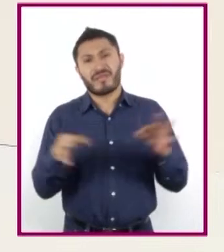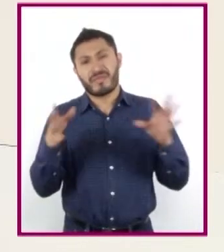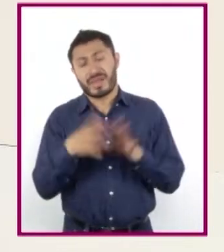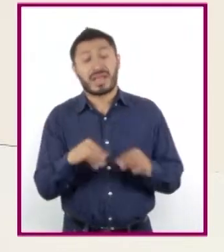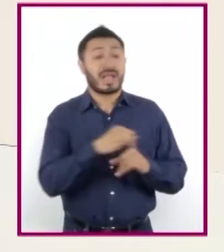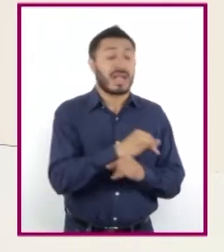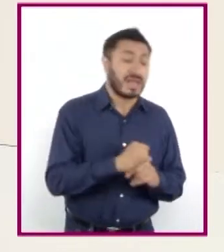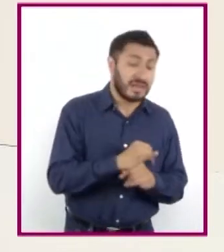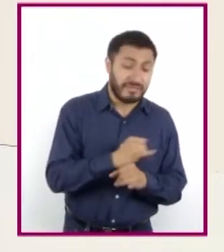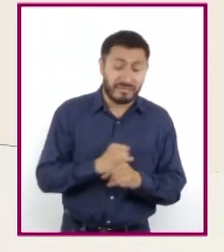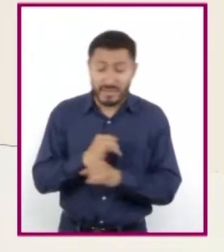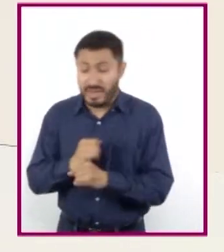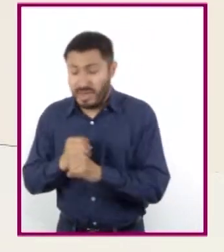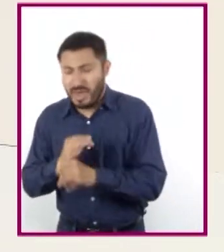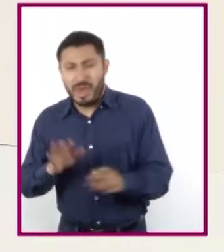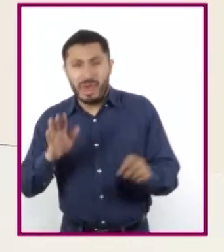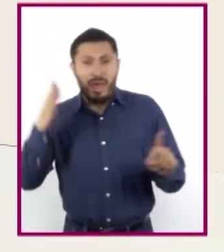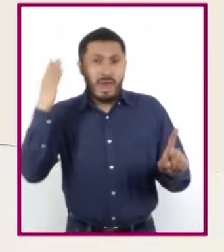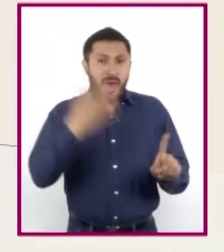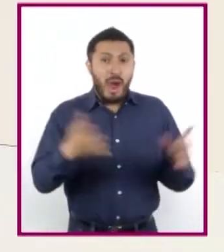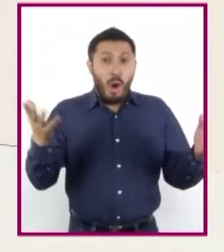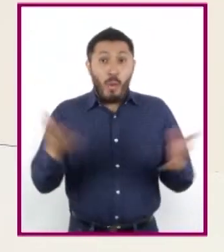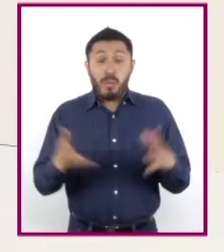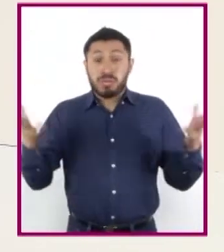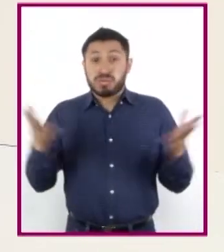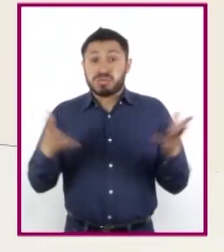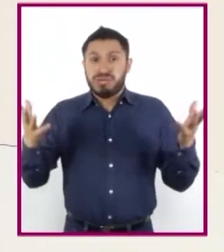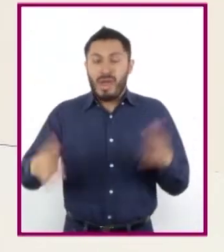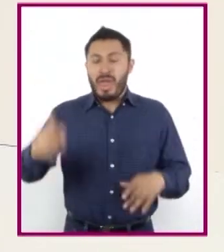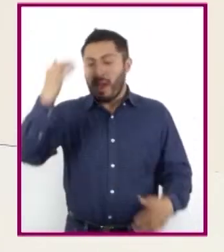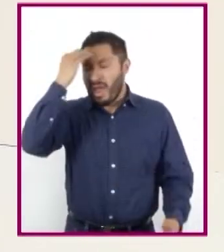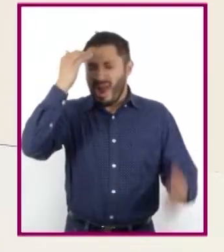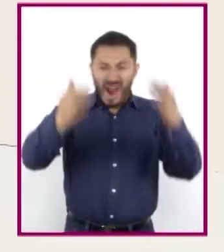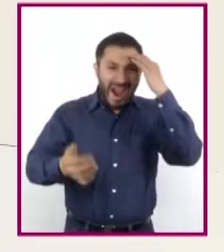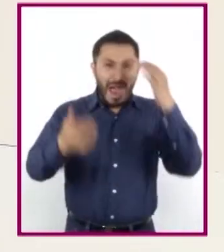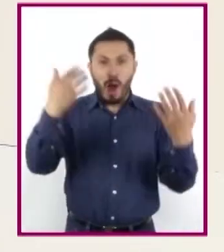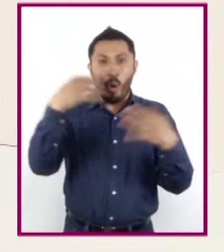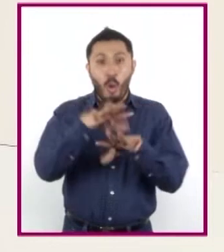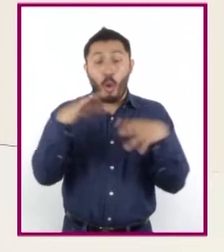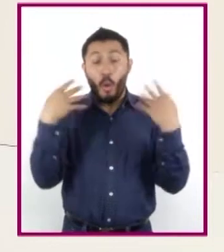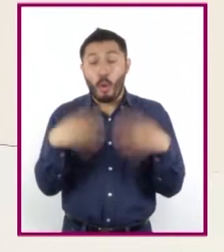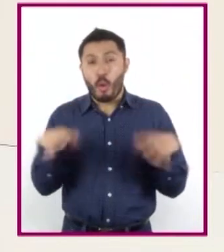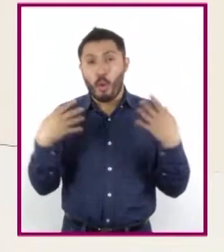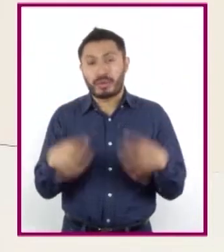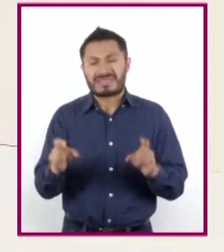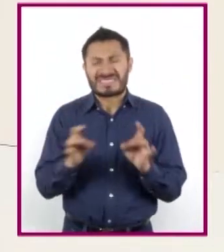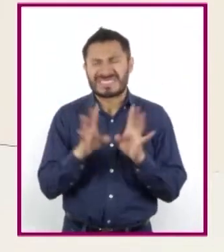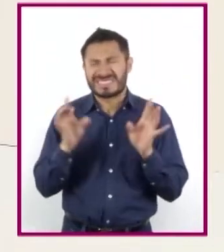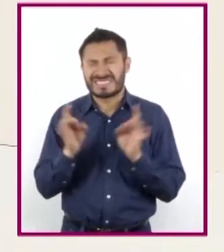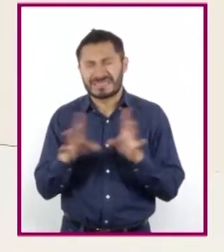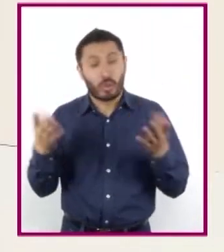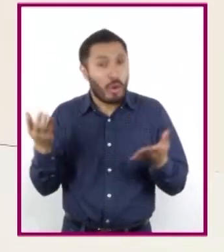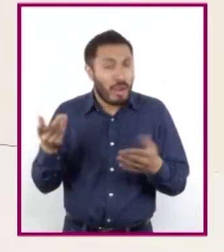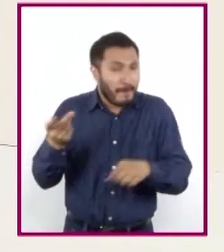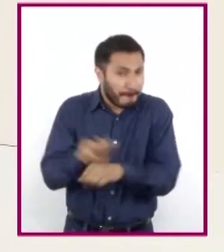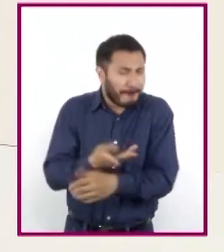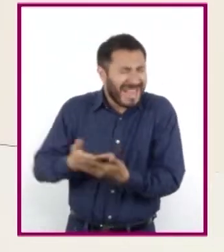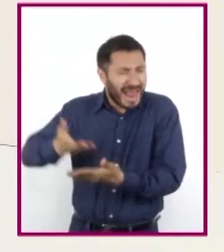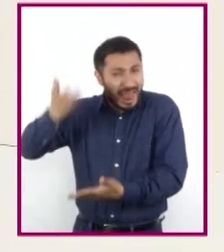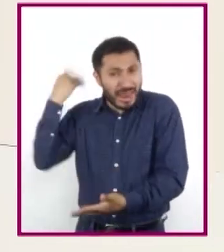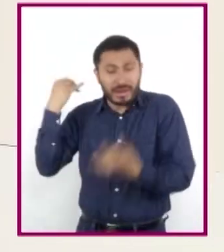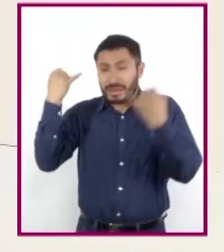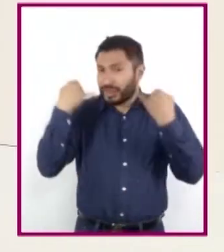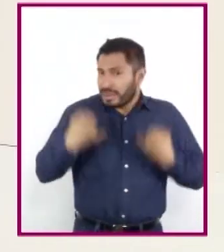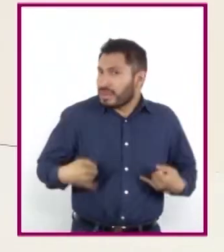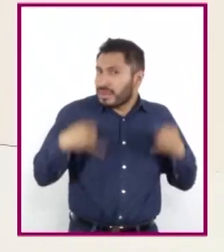investigación que tiene la finalidad de crear conocimiento sobre acontecimientos pasados, individuales